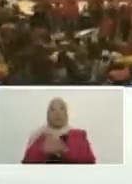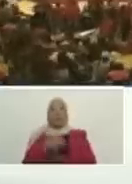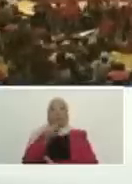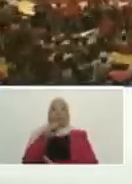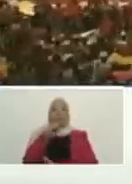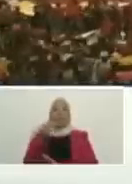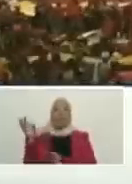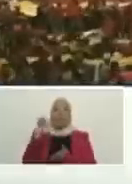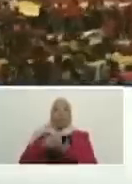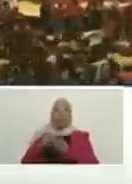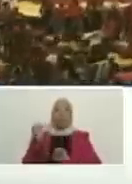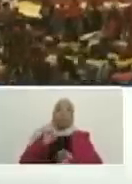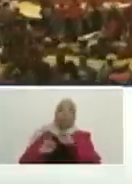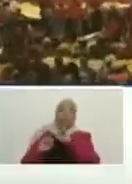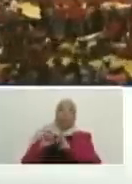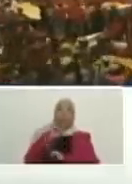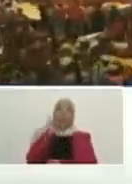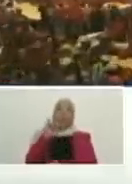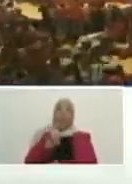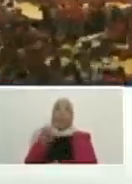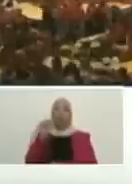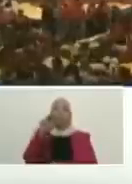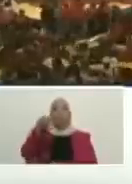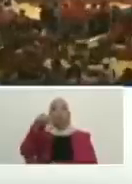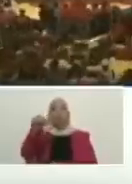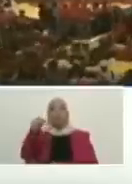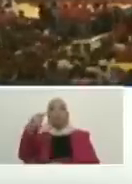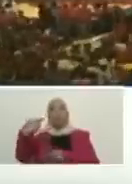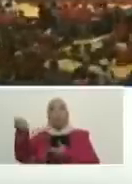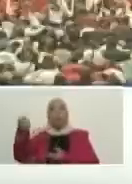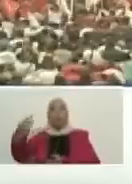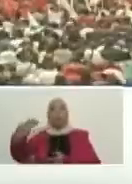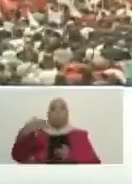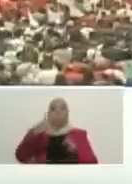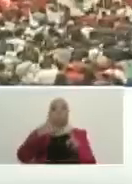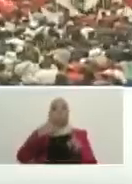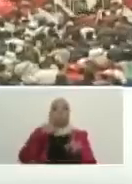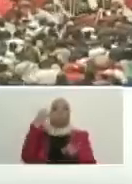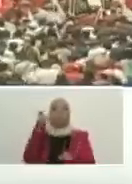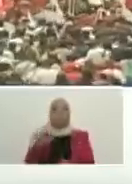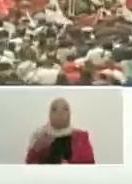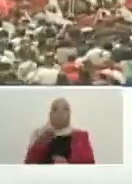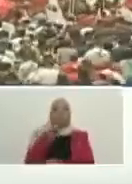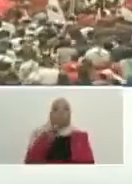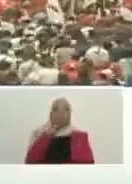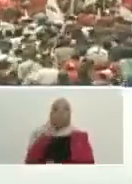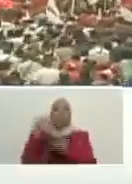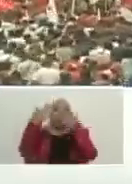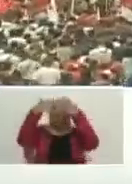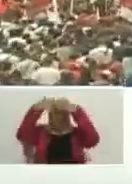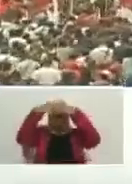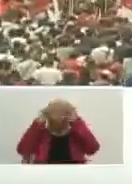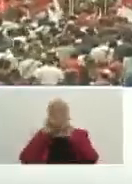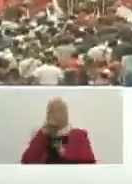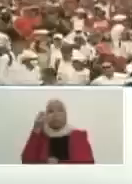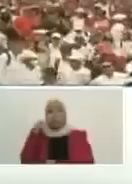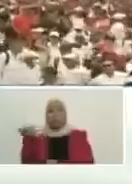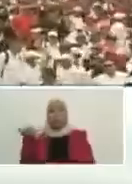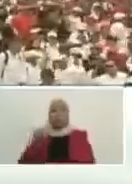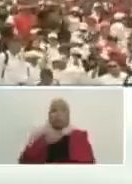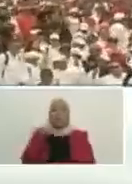y el complot contra Zamora se transformó en un balazo que le voló el cerebro y mató con